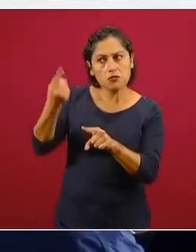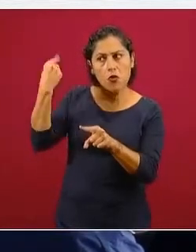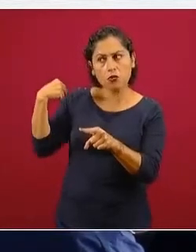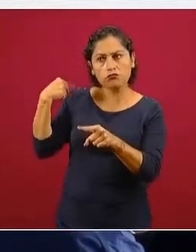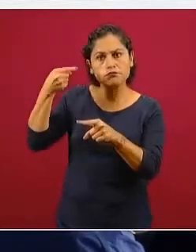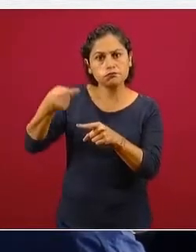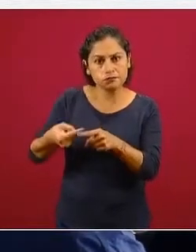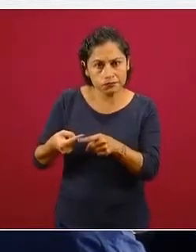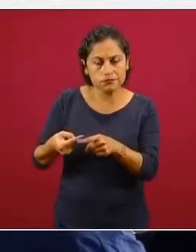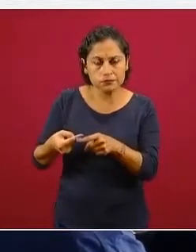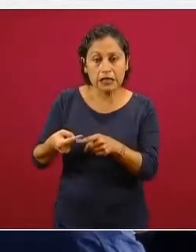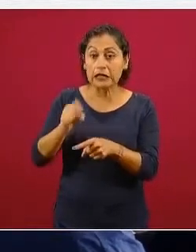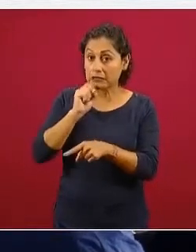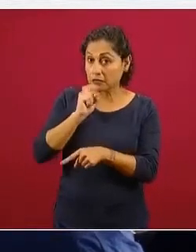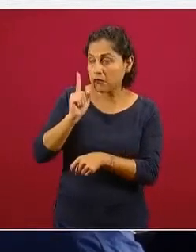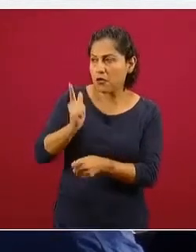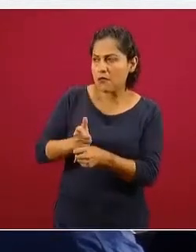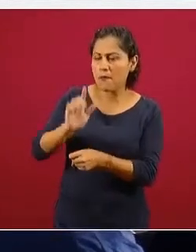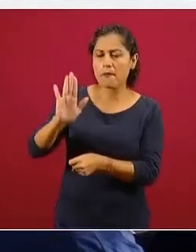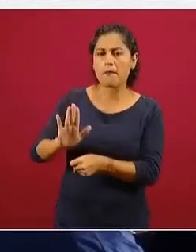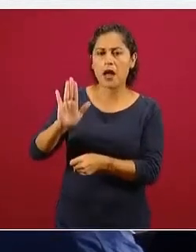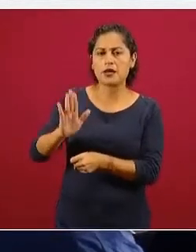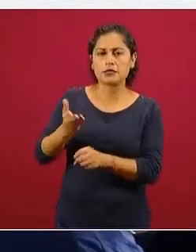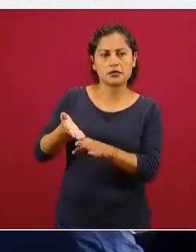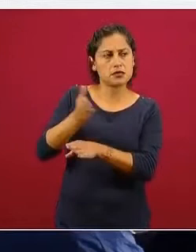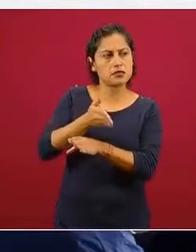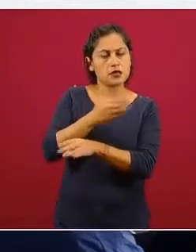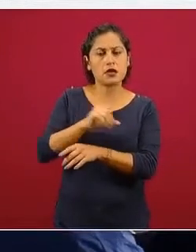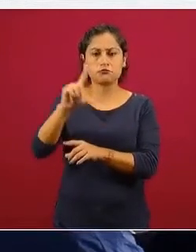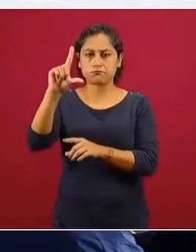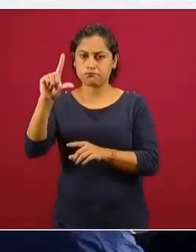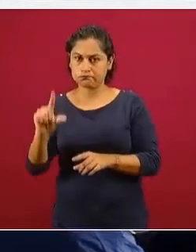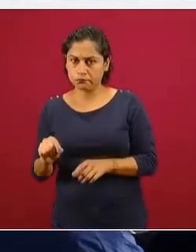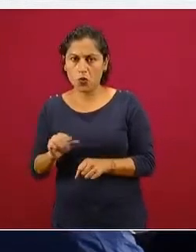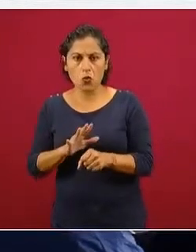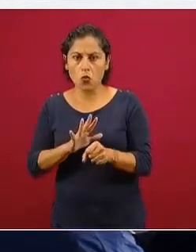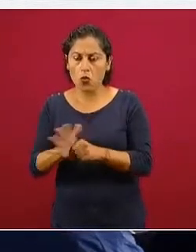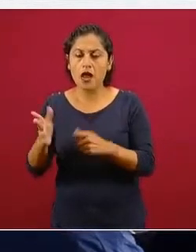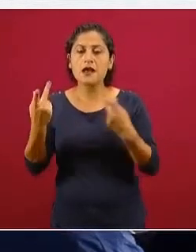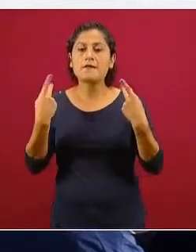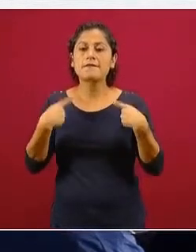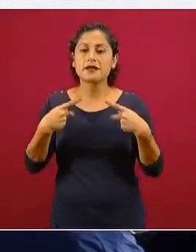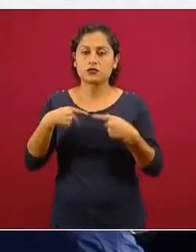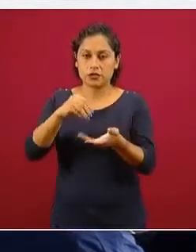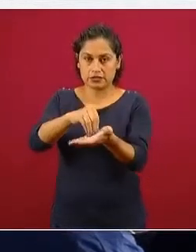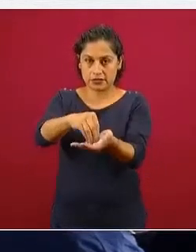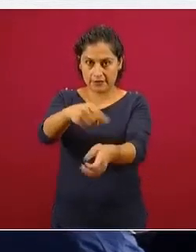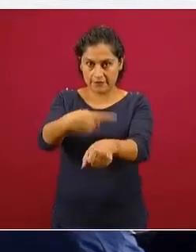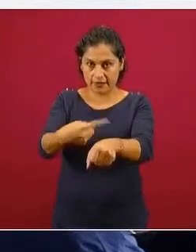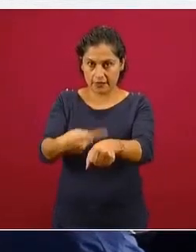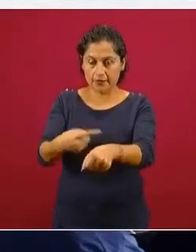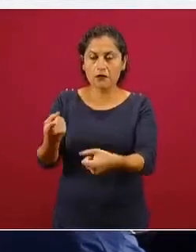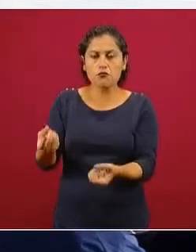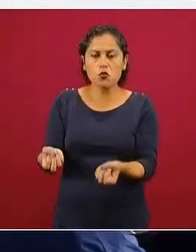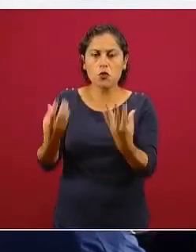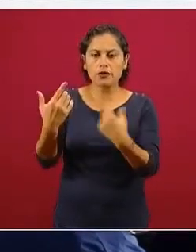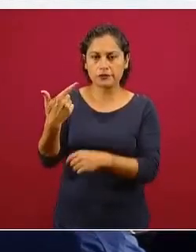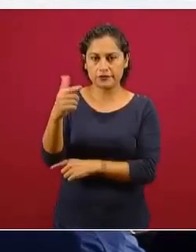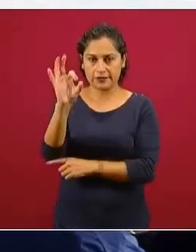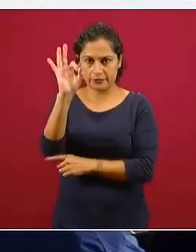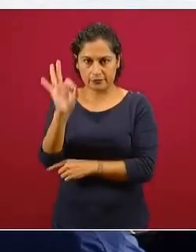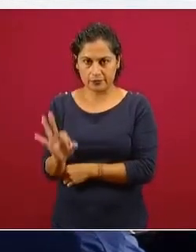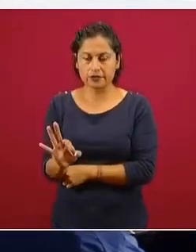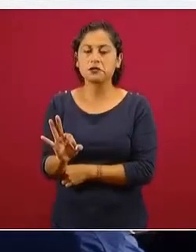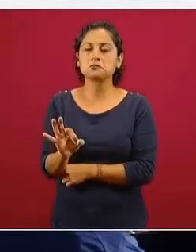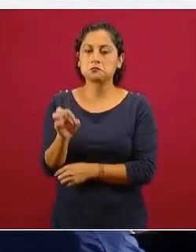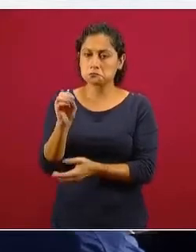y disminuido durante toda la semana pasada, fue el de casos activos estimados, 7%, todavía sigue siendo